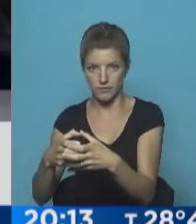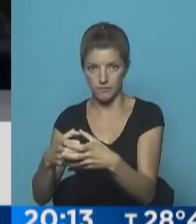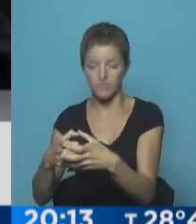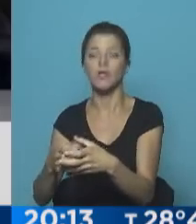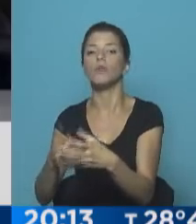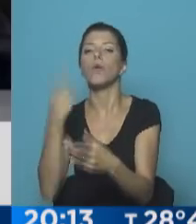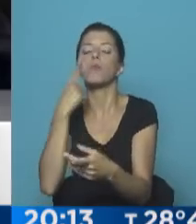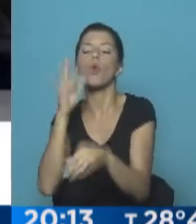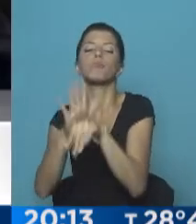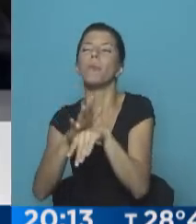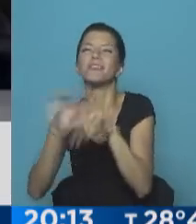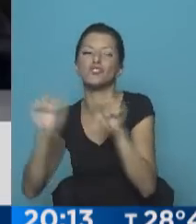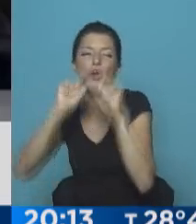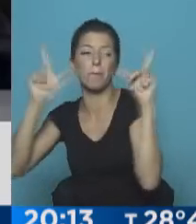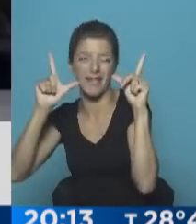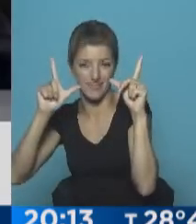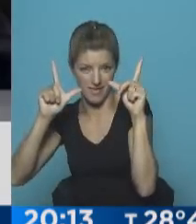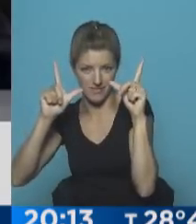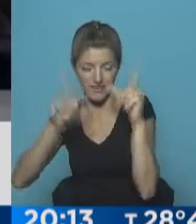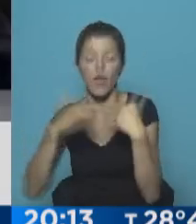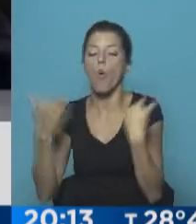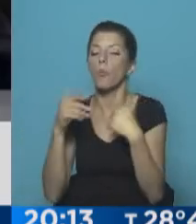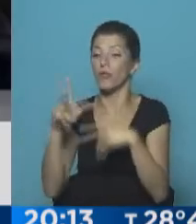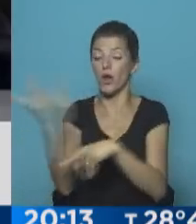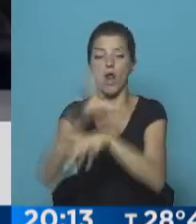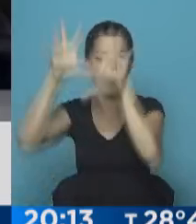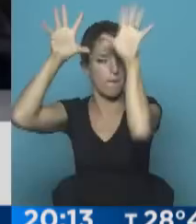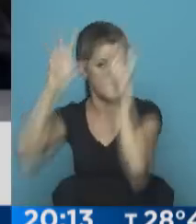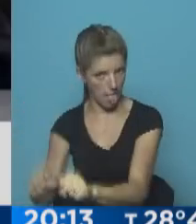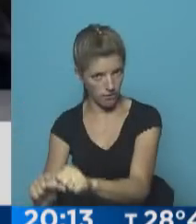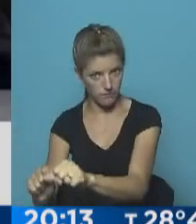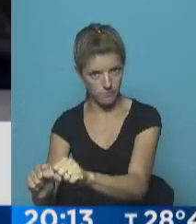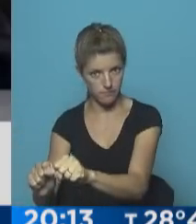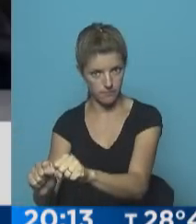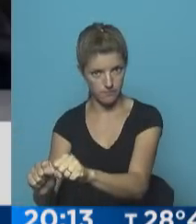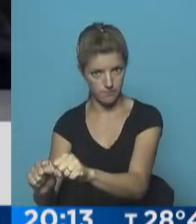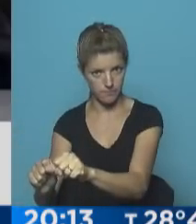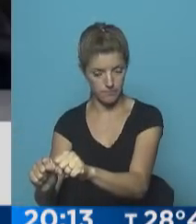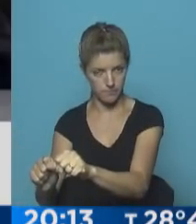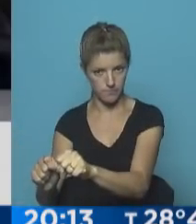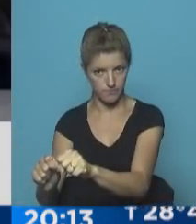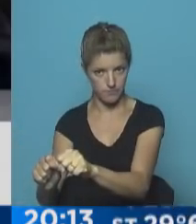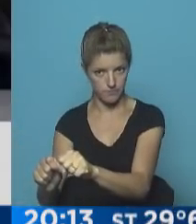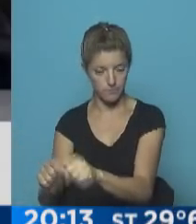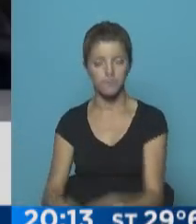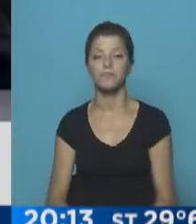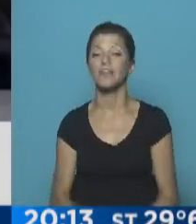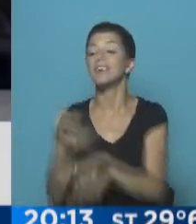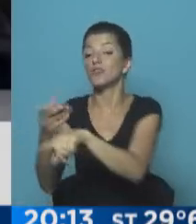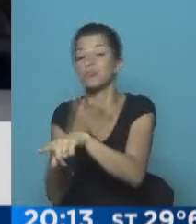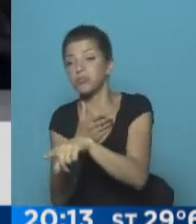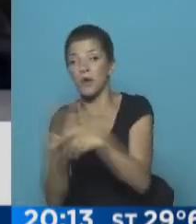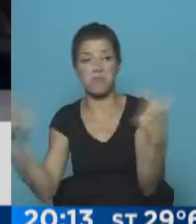dice sorpresa lograron reducir a los dos hombres que aún permanecían prófugos sin que mediara ningún tipo